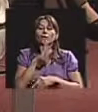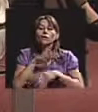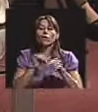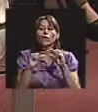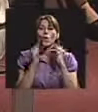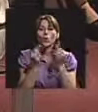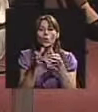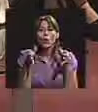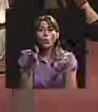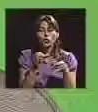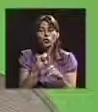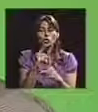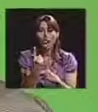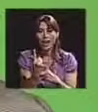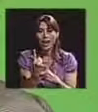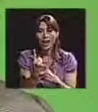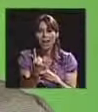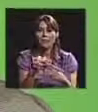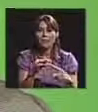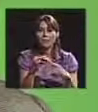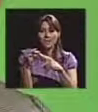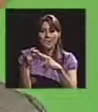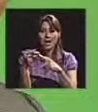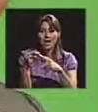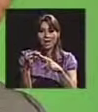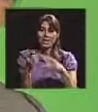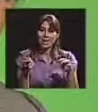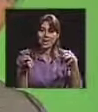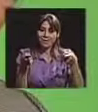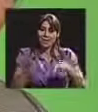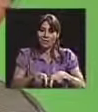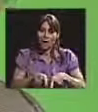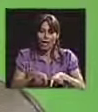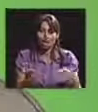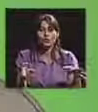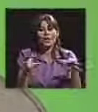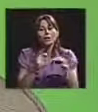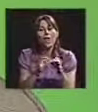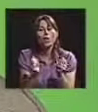reaccionado en términos del concepto de enfermedad. Yo